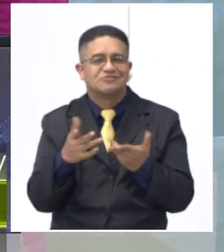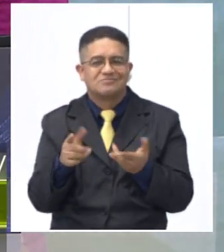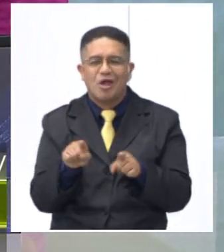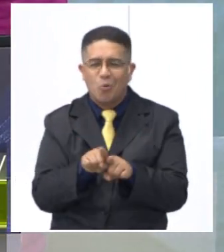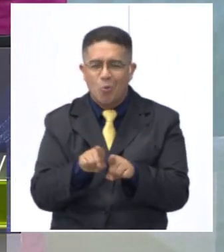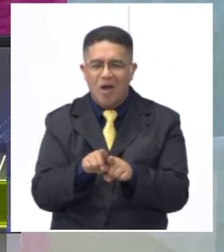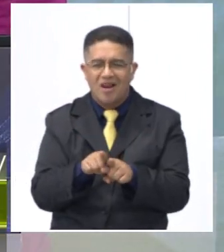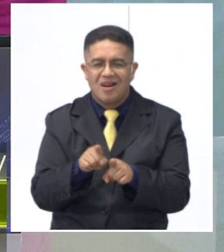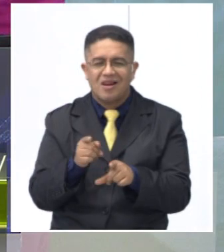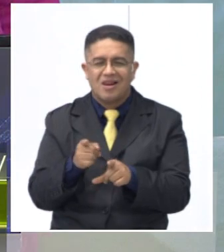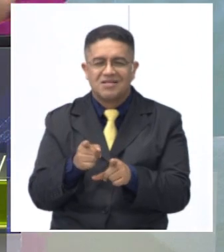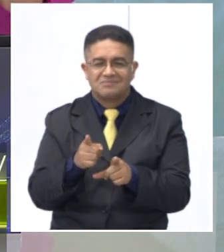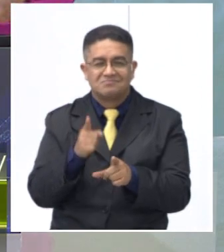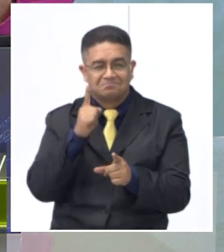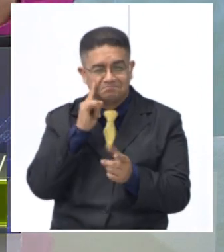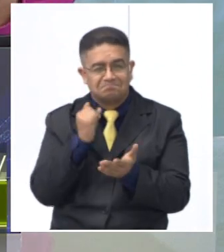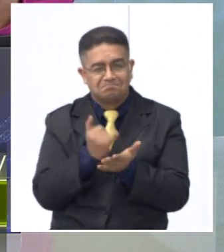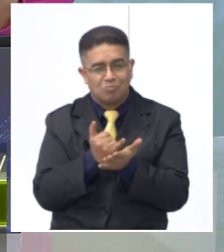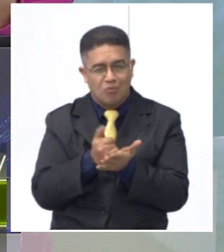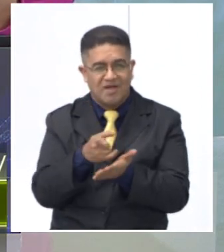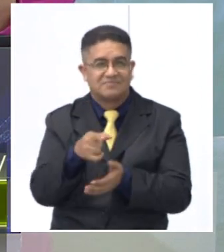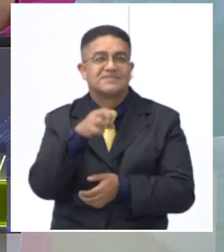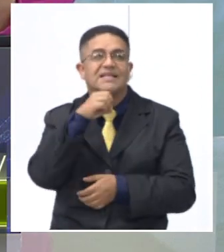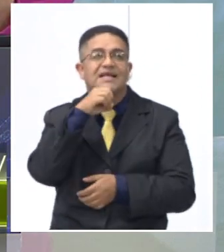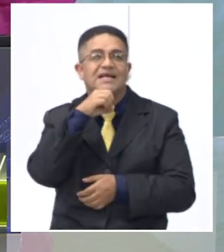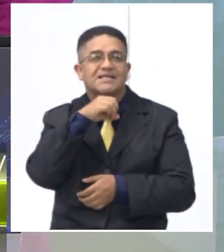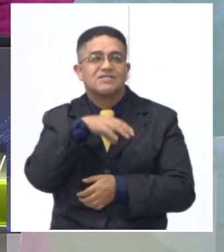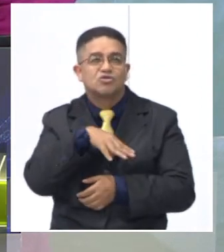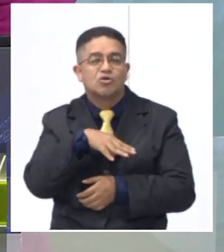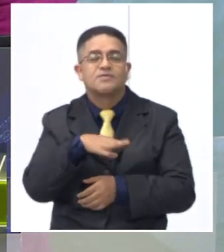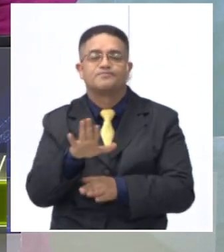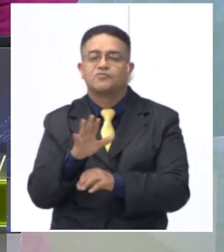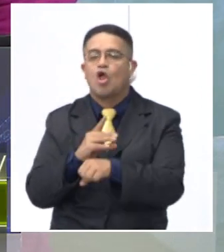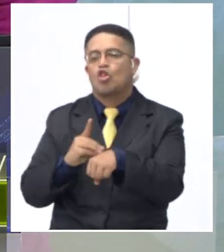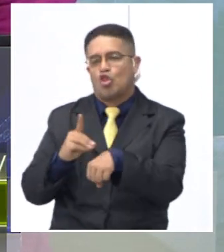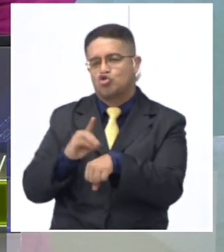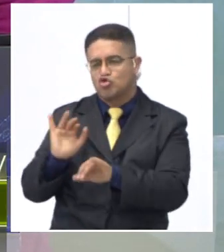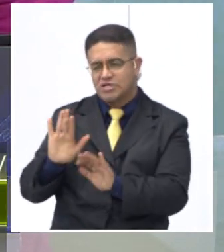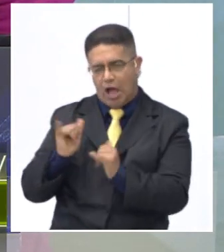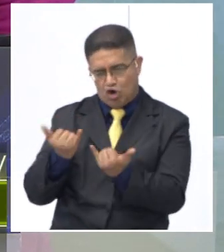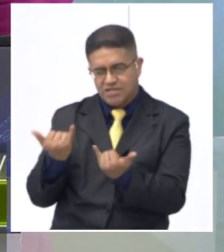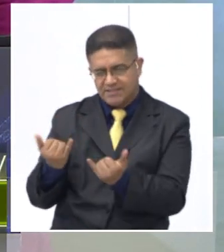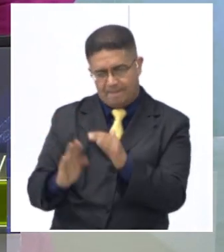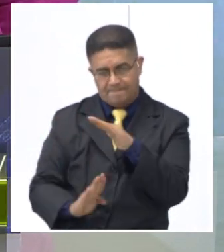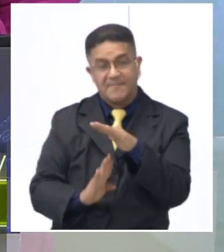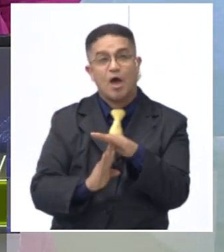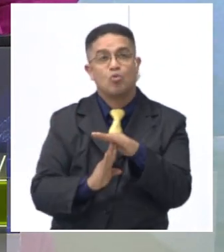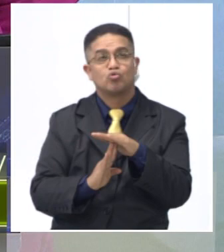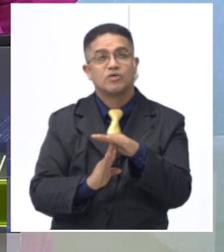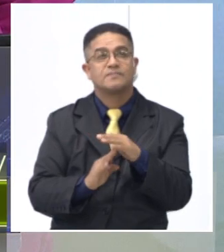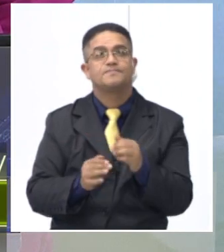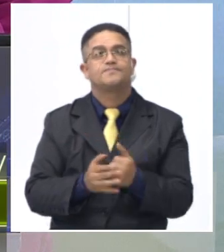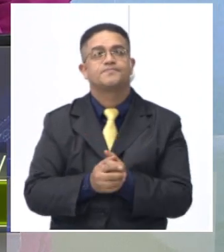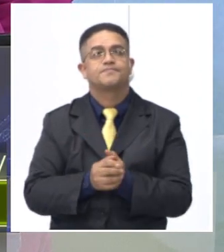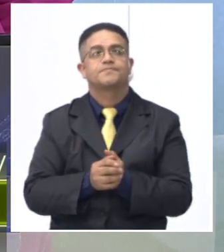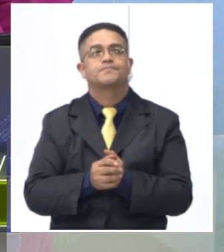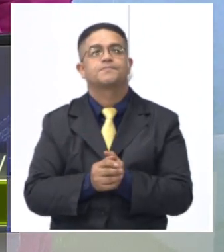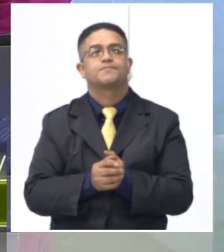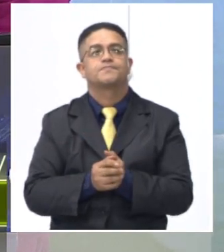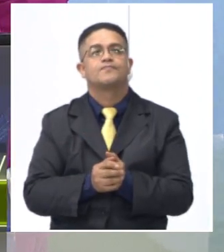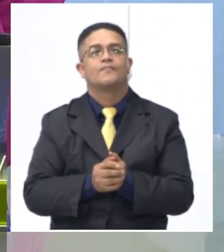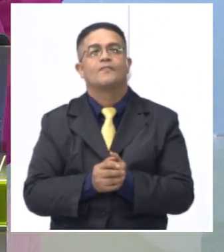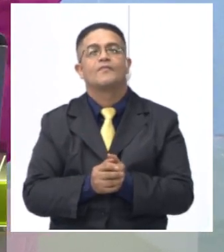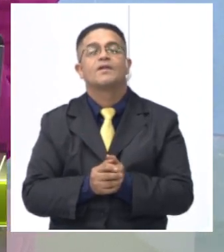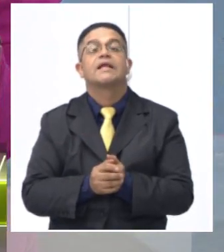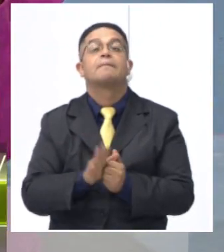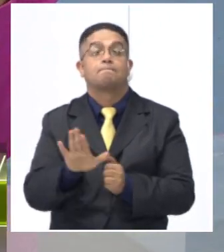precededores, para preceder esta historia, mejor dicho. Doctor, bueno, vamos a irnos a la pausa, porque tenemos que cumplir con compromisos comerciales,